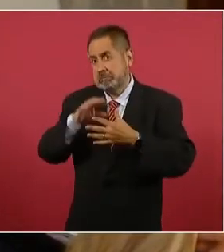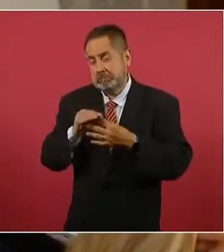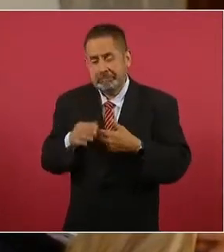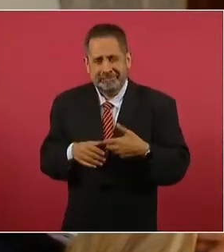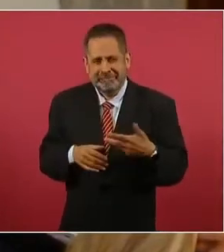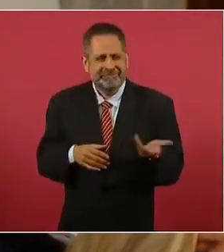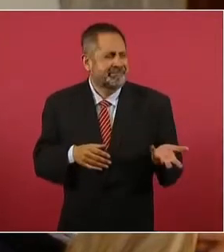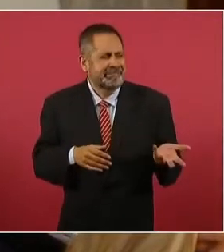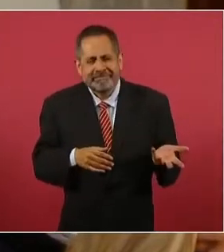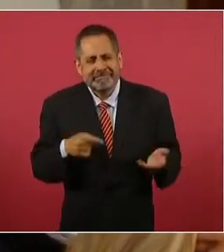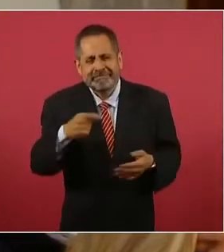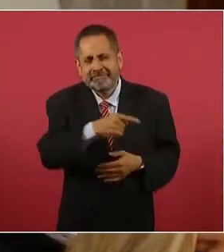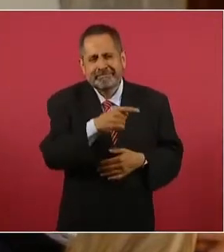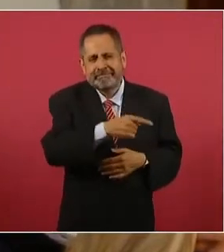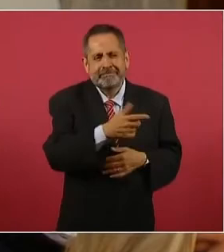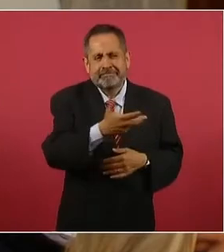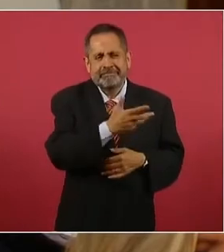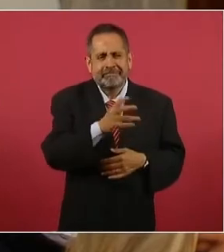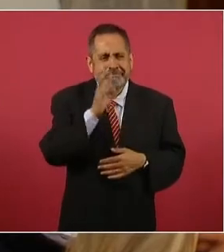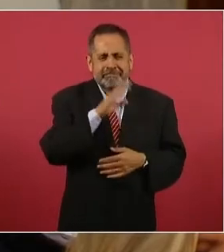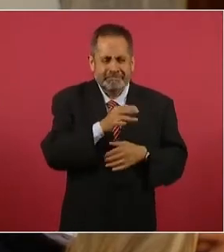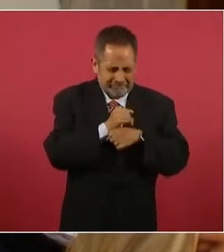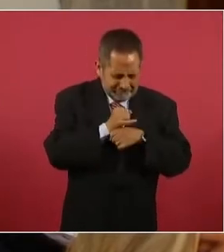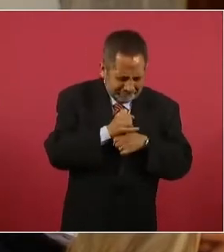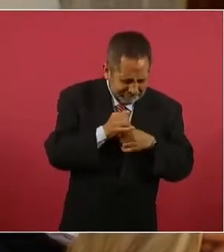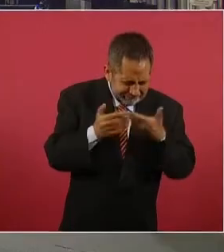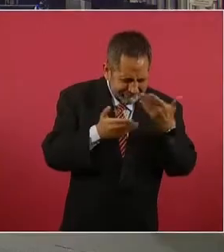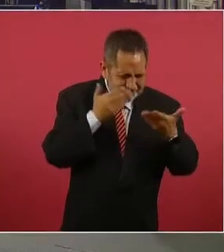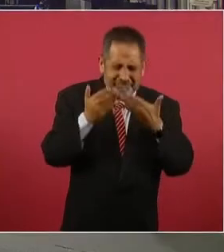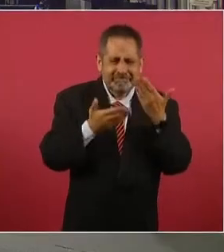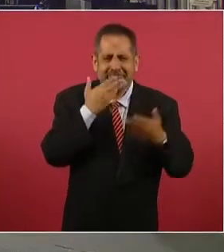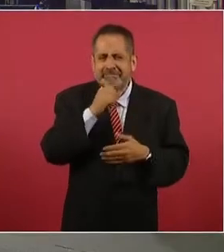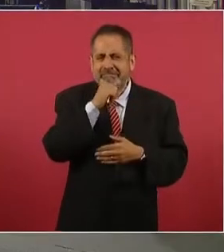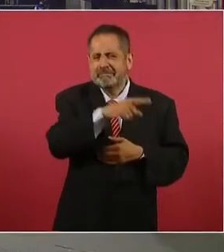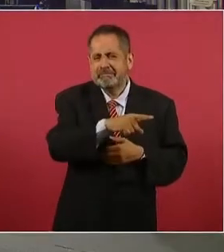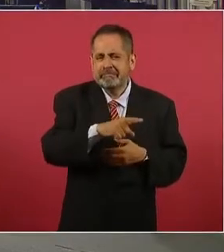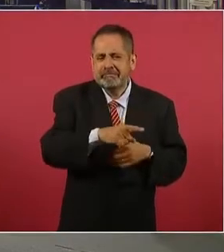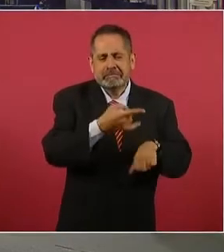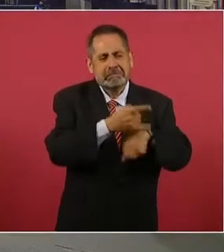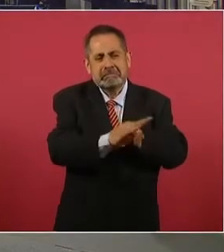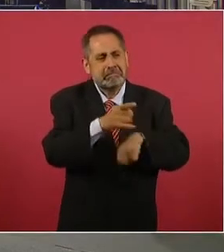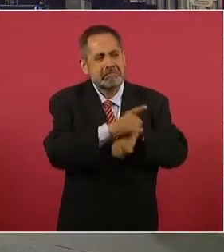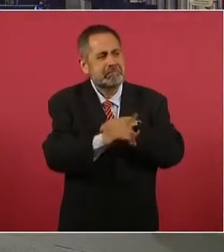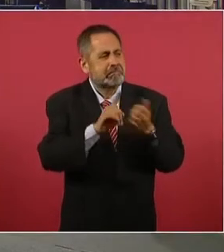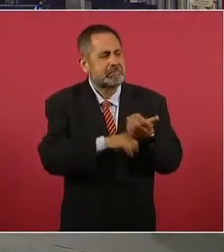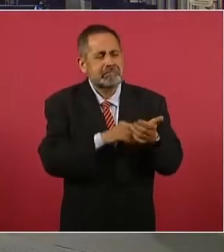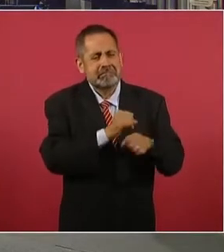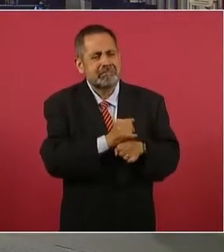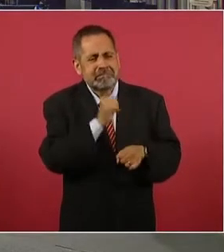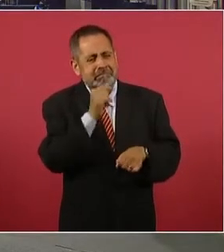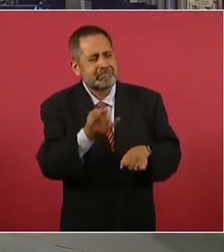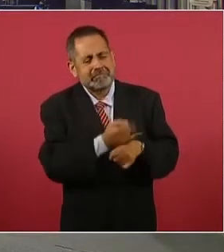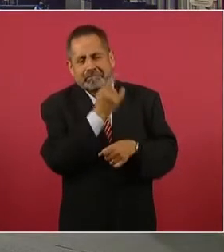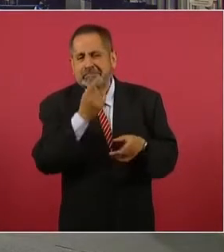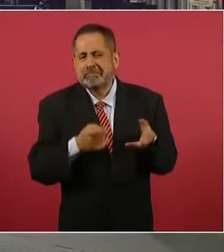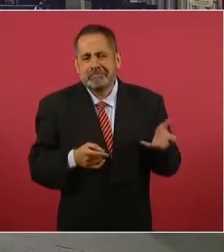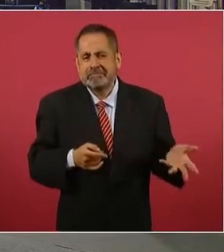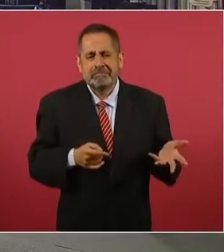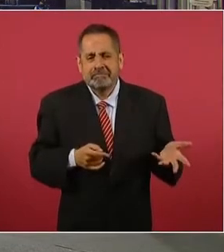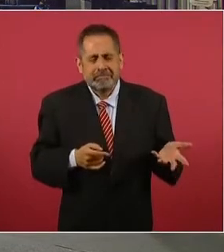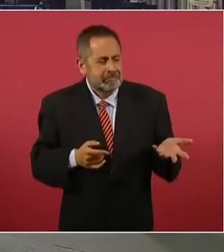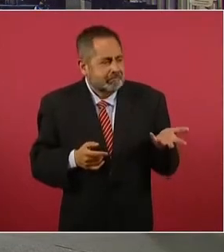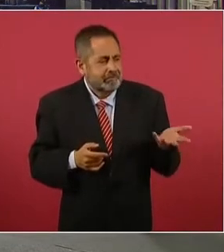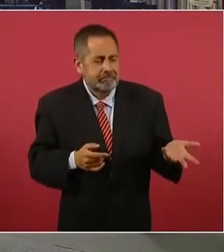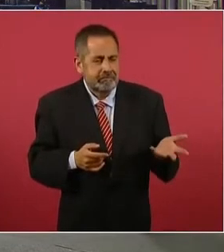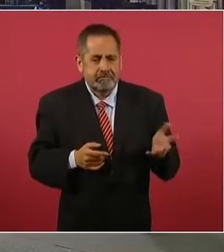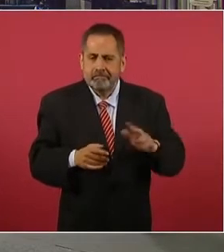lo hacen hasta en servilleta de papel, ¿no? Hacen los análisis, los hacen así. Yo creo que